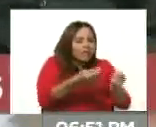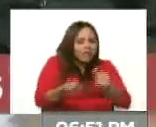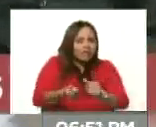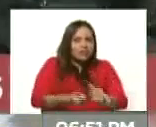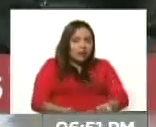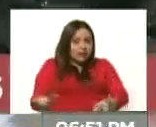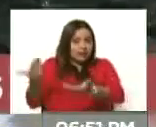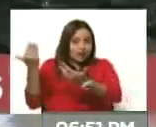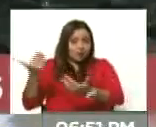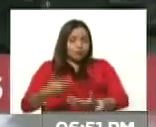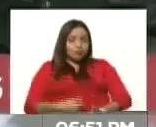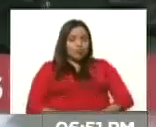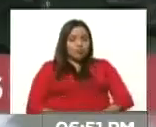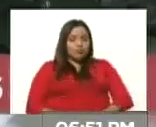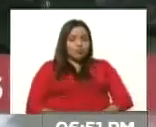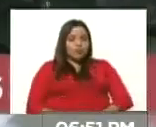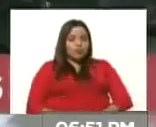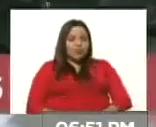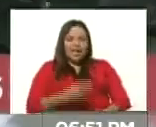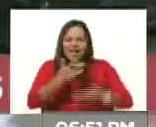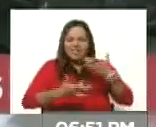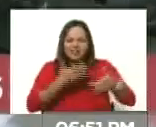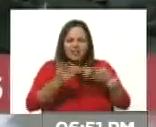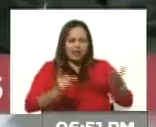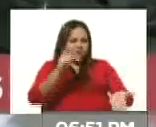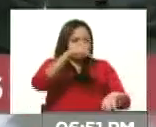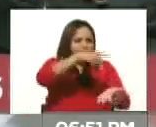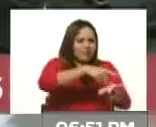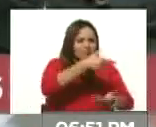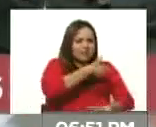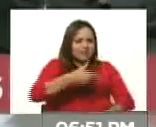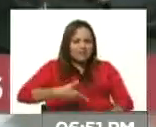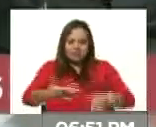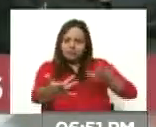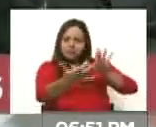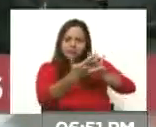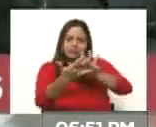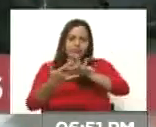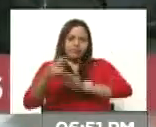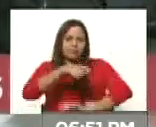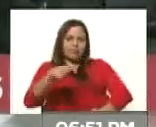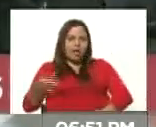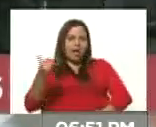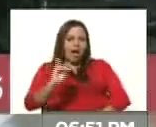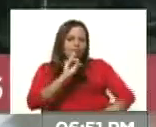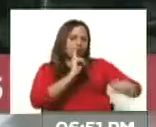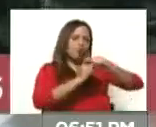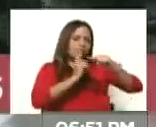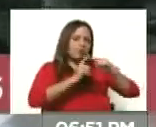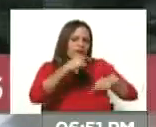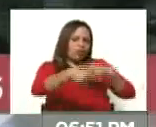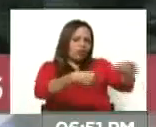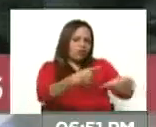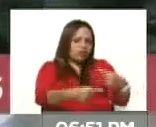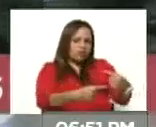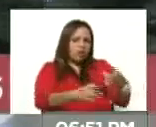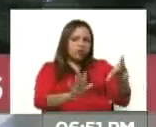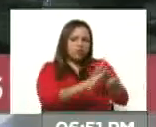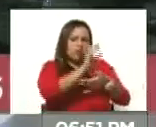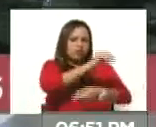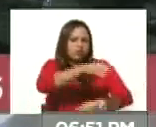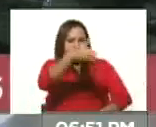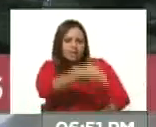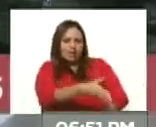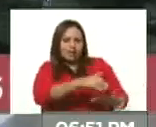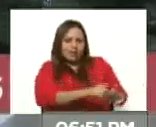en este evento el presidente que lo acercó a la gente tuvo un impacto muy positivo sobre la valoración de su